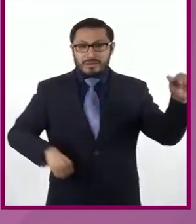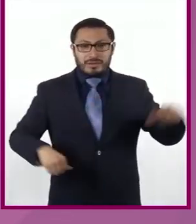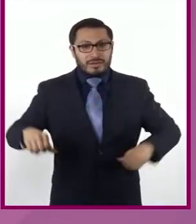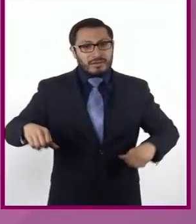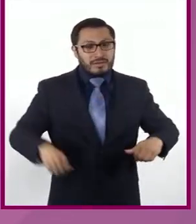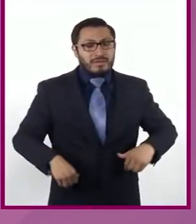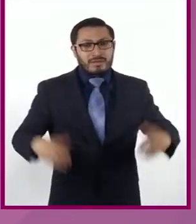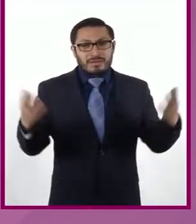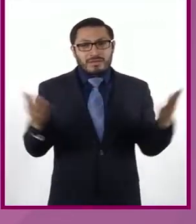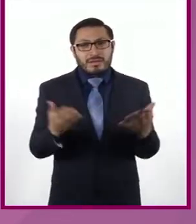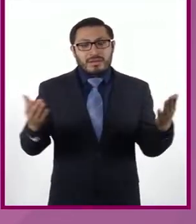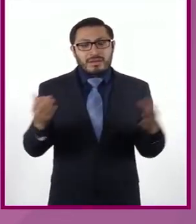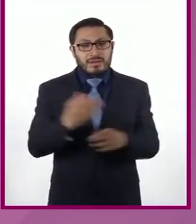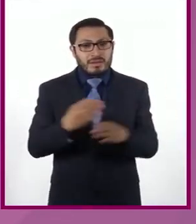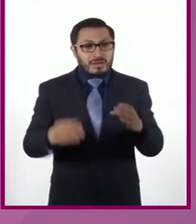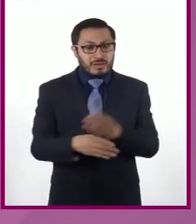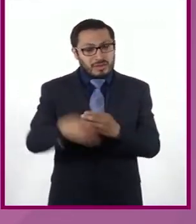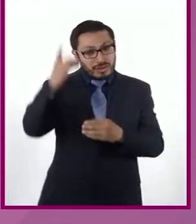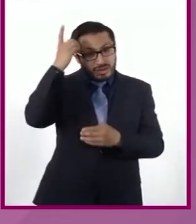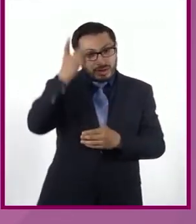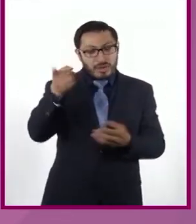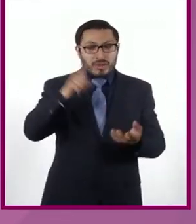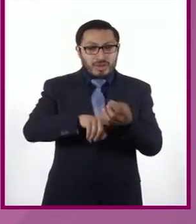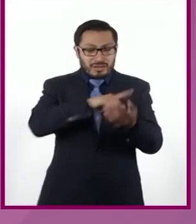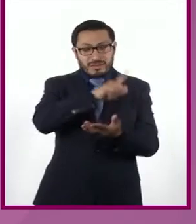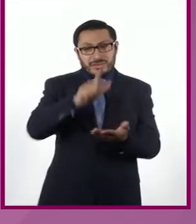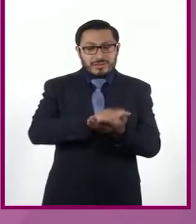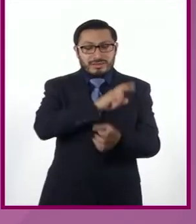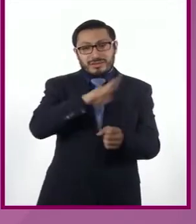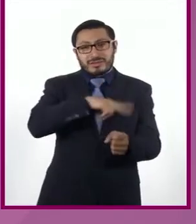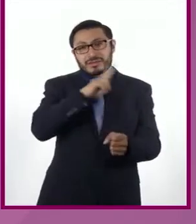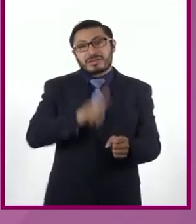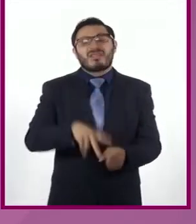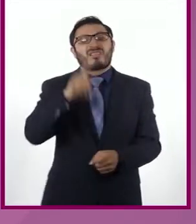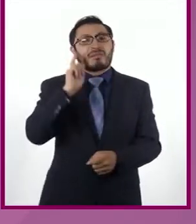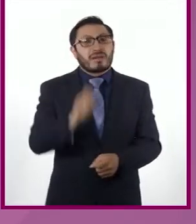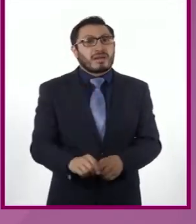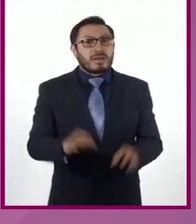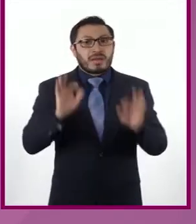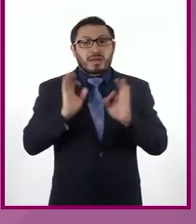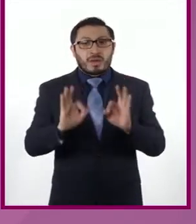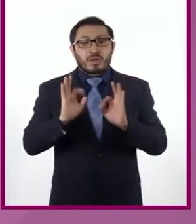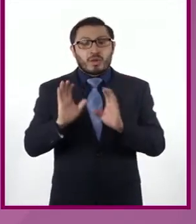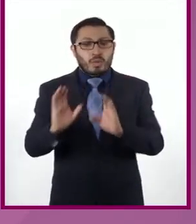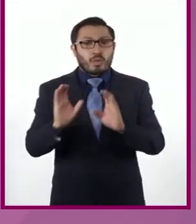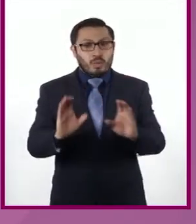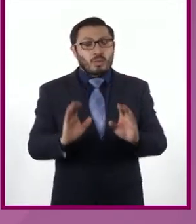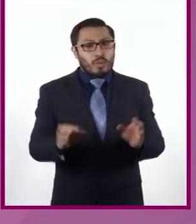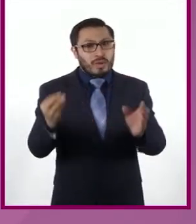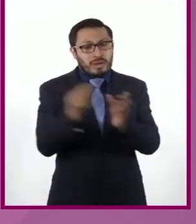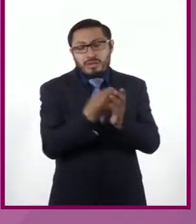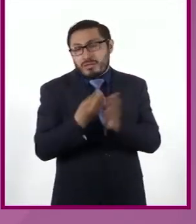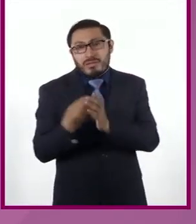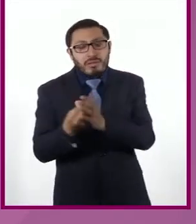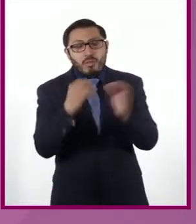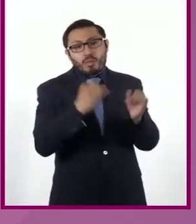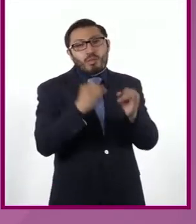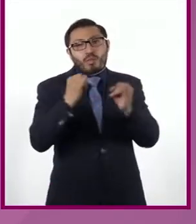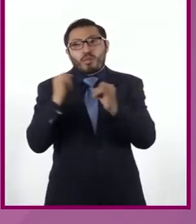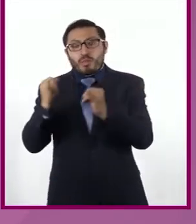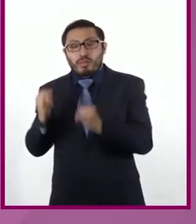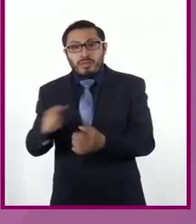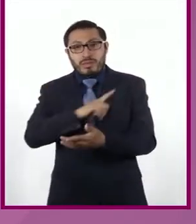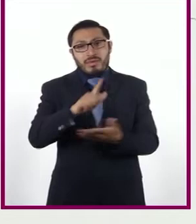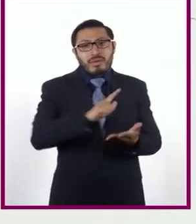de sus bienes dentro de los límites de la ley natural, es decir, la preservación de la propiedad individual y la ley de